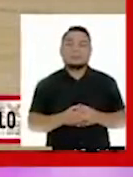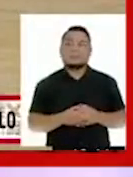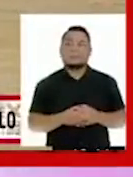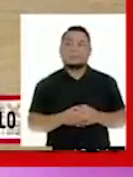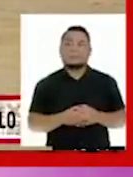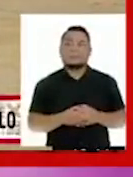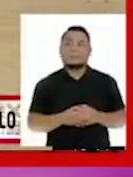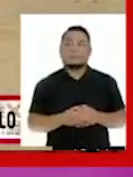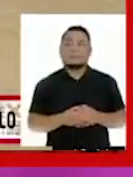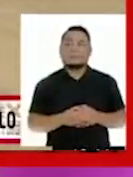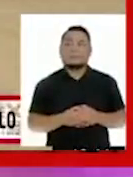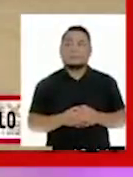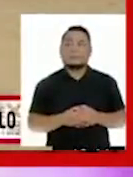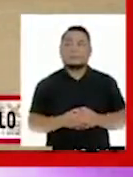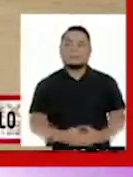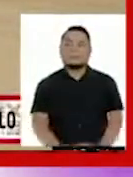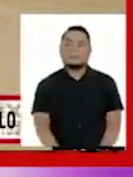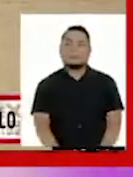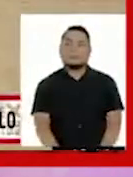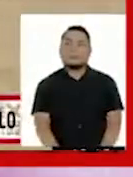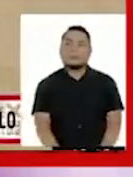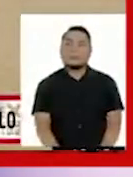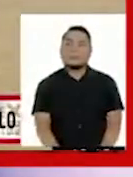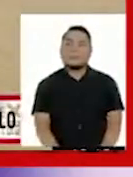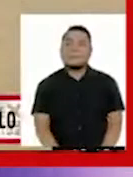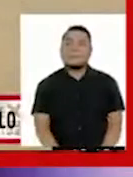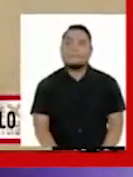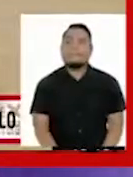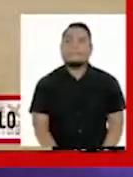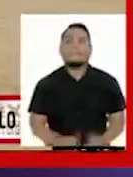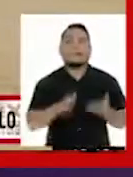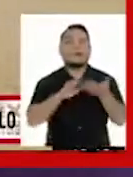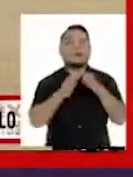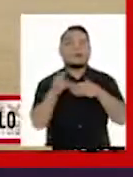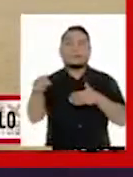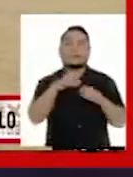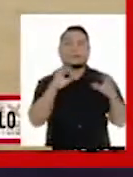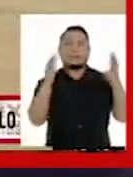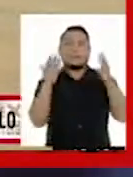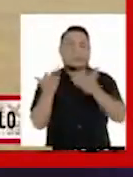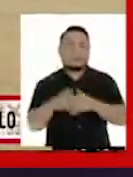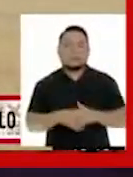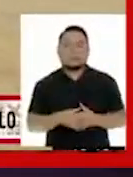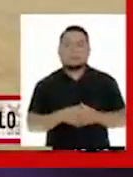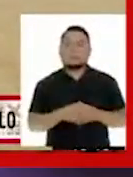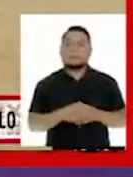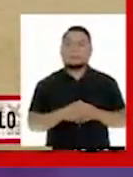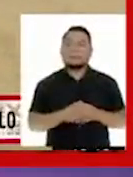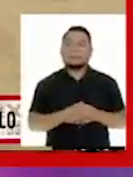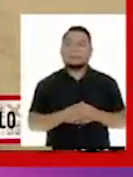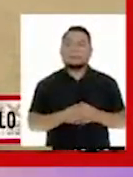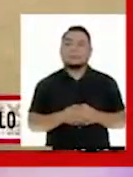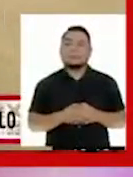electoral, venciendo todos los obstáculos, se dé justo en el bicentenario de la primera independencia. Y el presidente ha querido